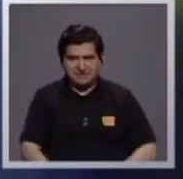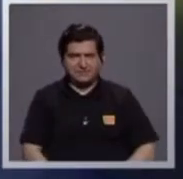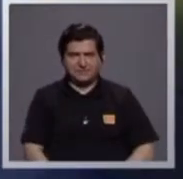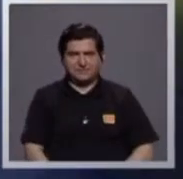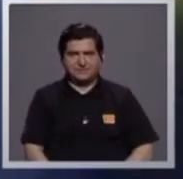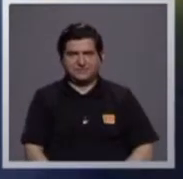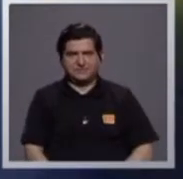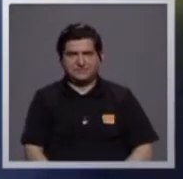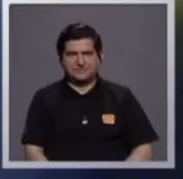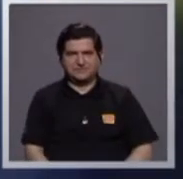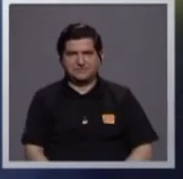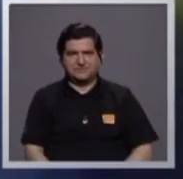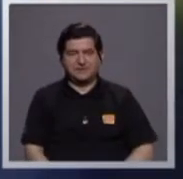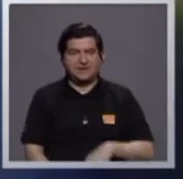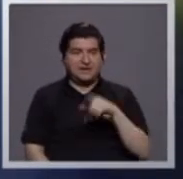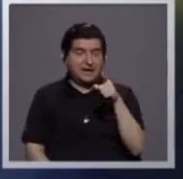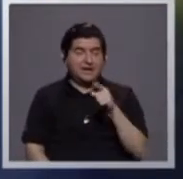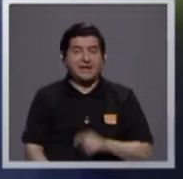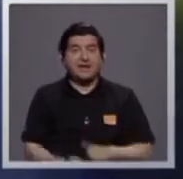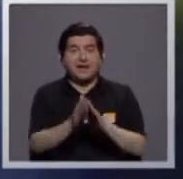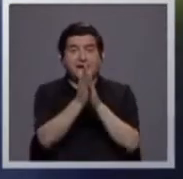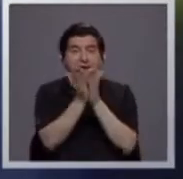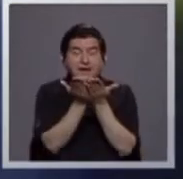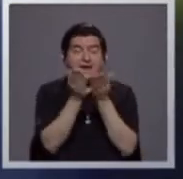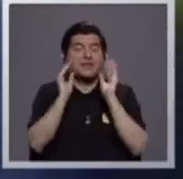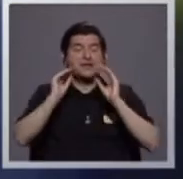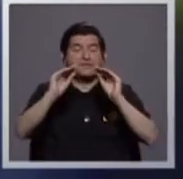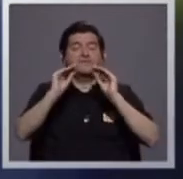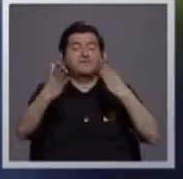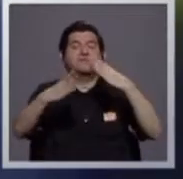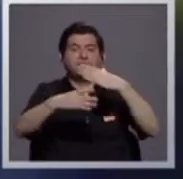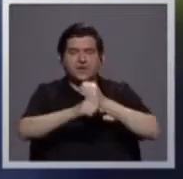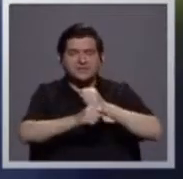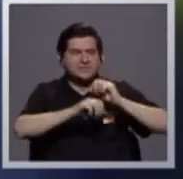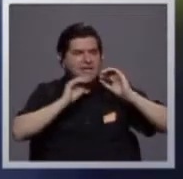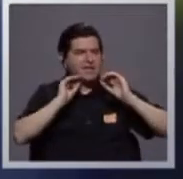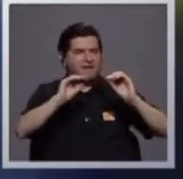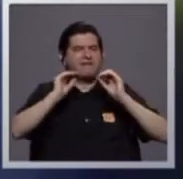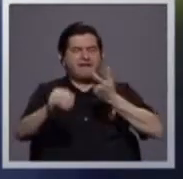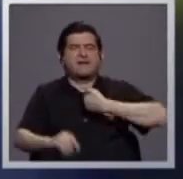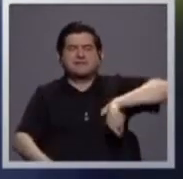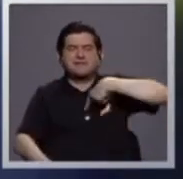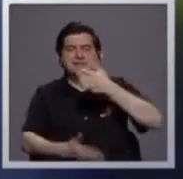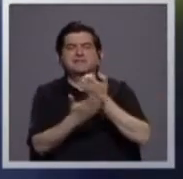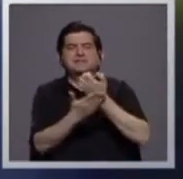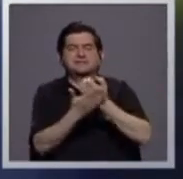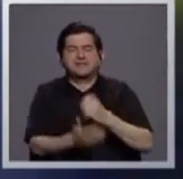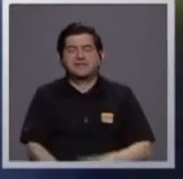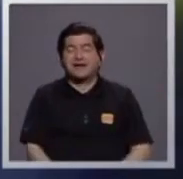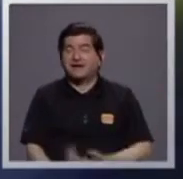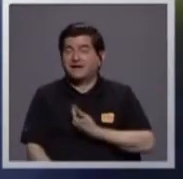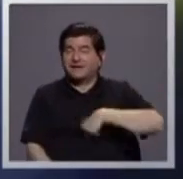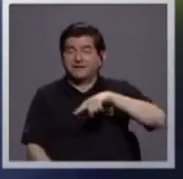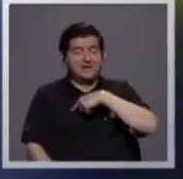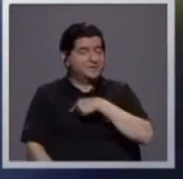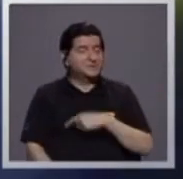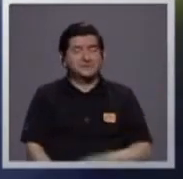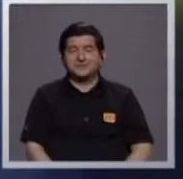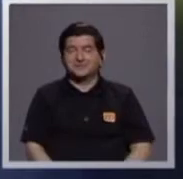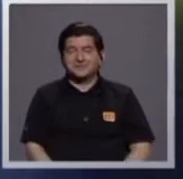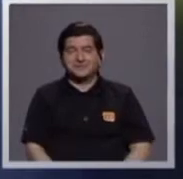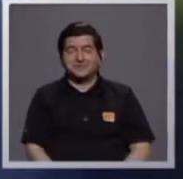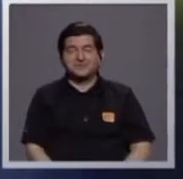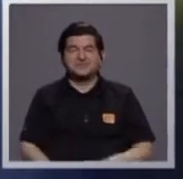haciendo un libro didáctico para enseñarnos a los economistas que no enseñamos o